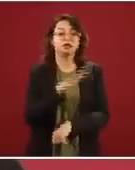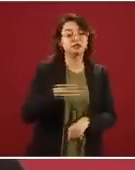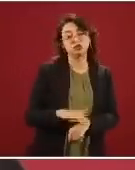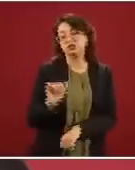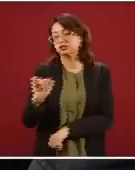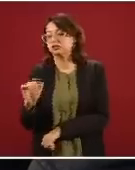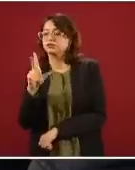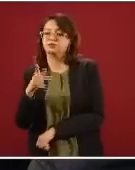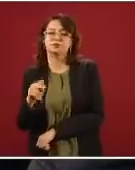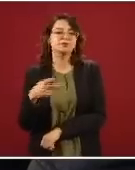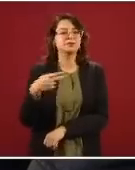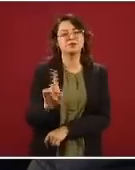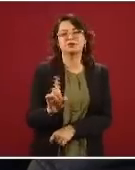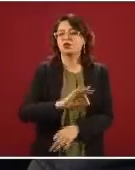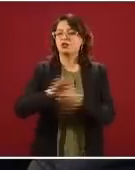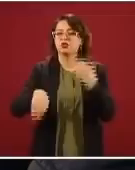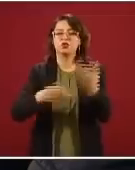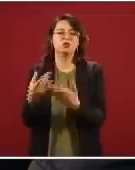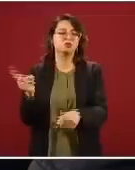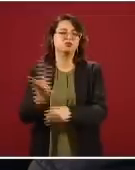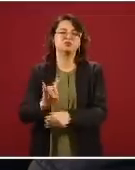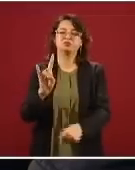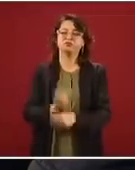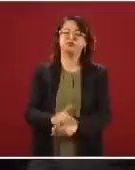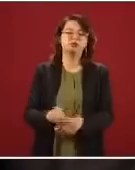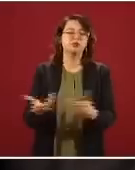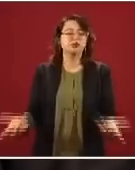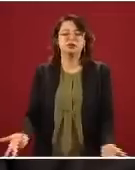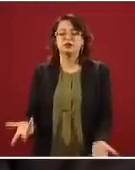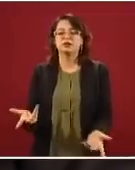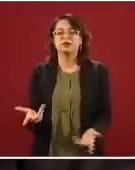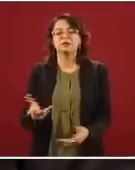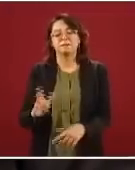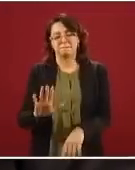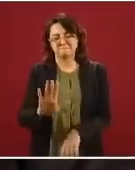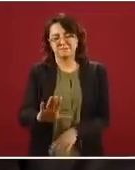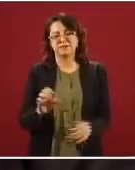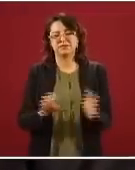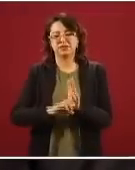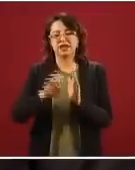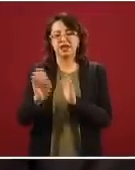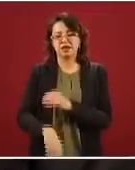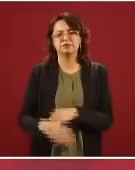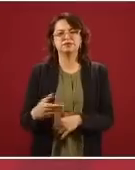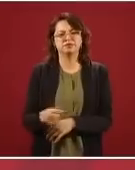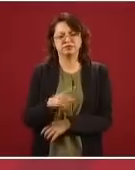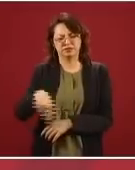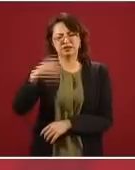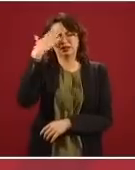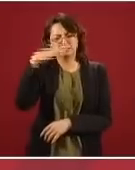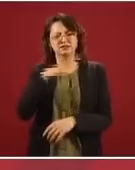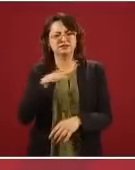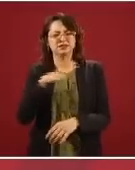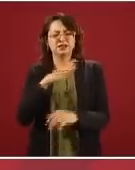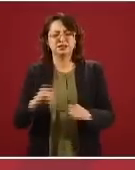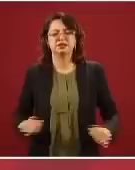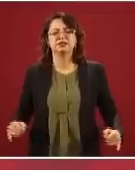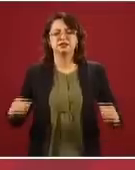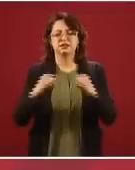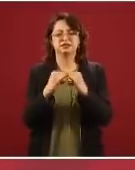ejemplo, para no estar así hablando en abstracto. Está el Instituto de las Telecomunicaciones,